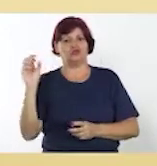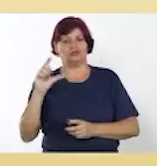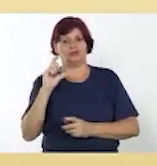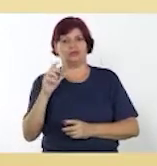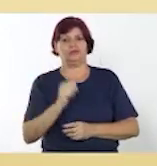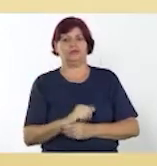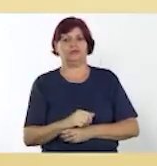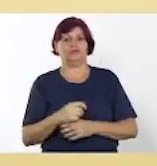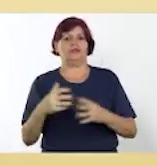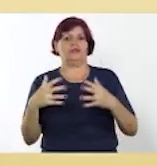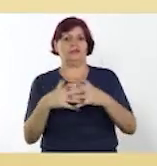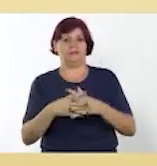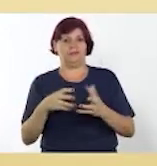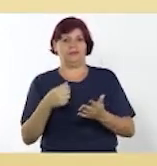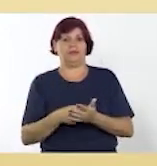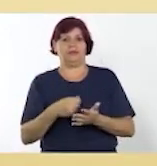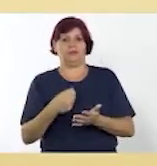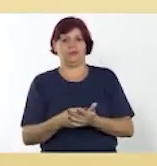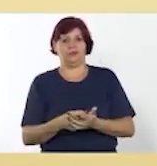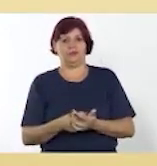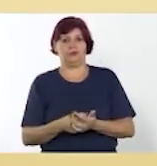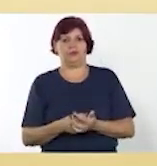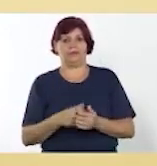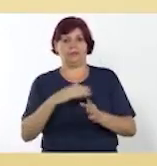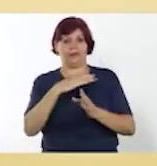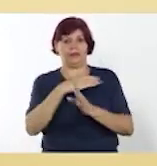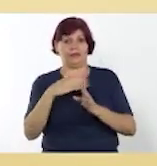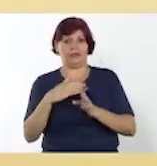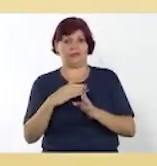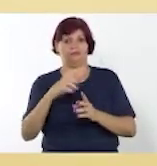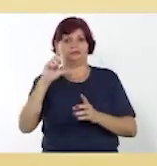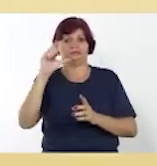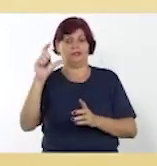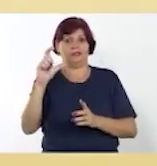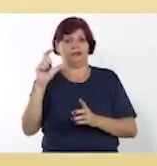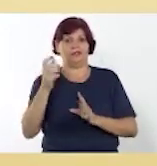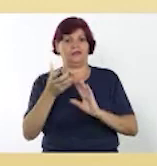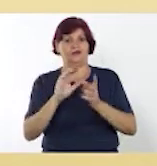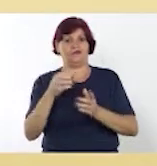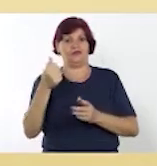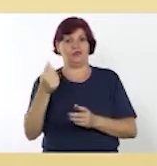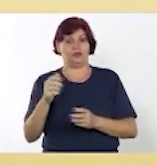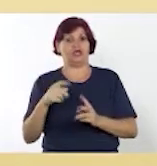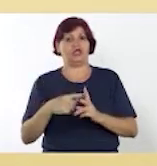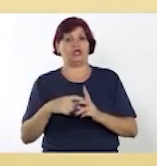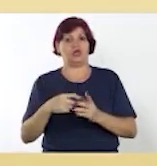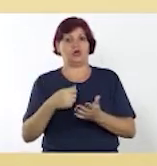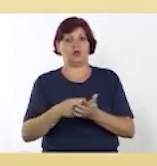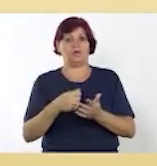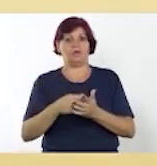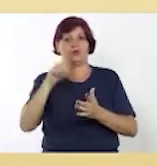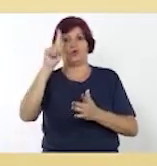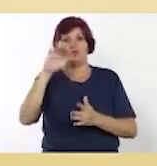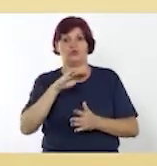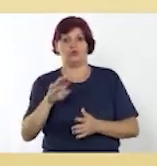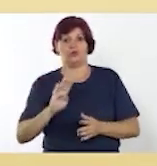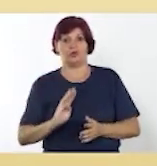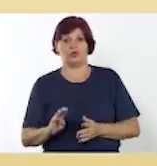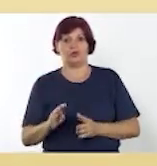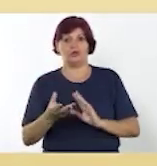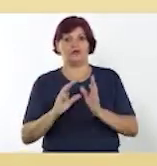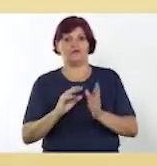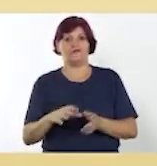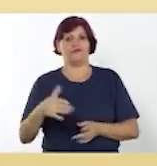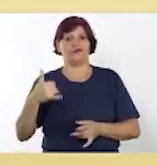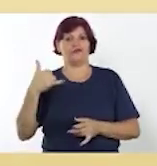compró la mitad de las latas de tipo A y compró un cuarto de las latas de tipo Y, nos queda